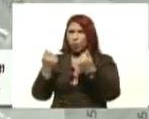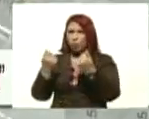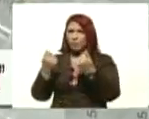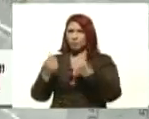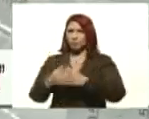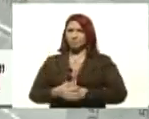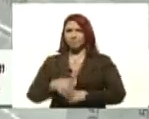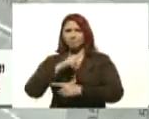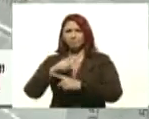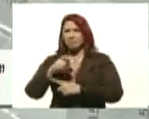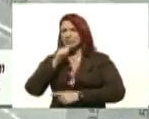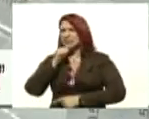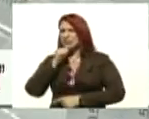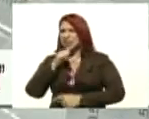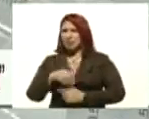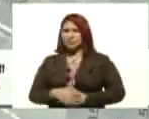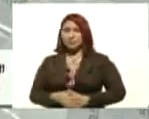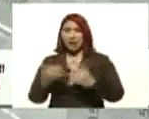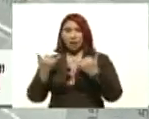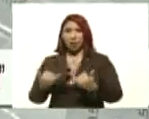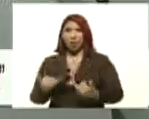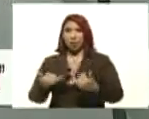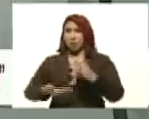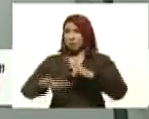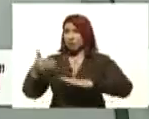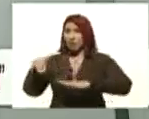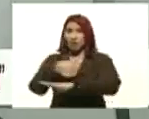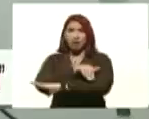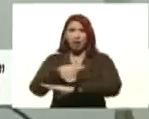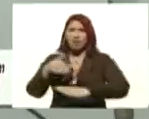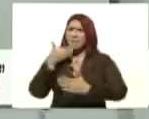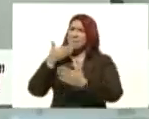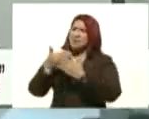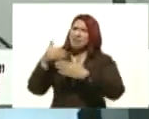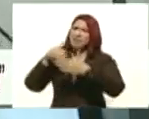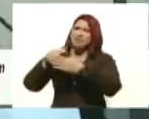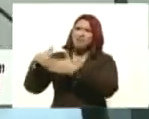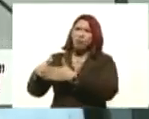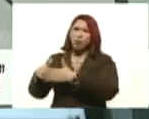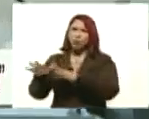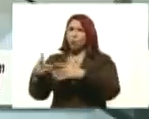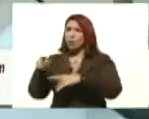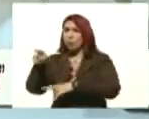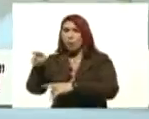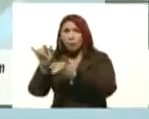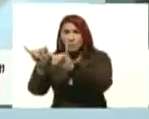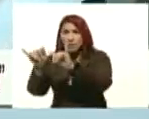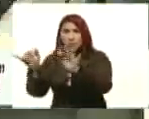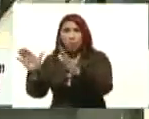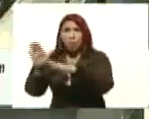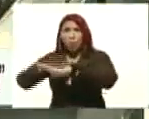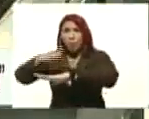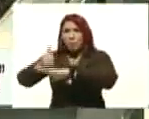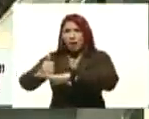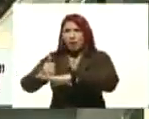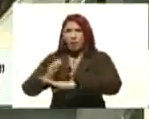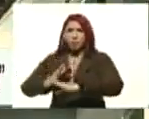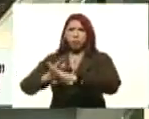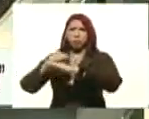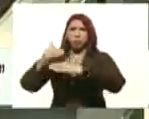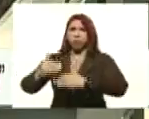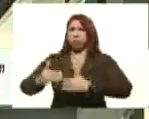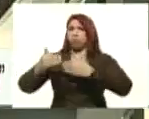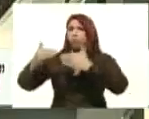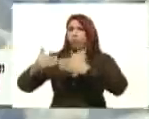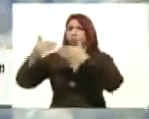debemos a quienes ahora salen por las calles a pedir un voto cuando fueron ellos los culpables de que retrasáramos la capacidad